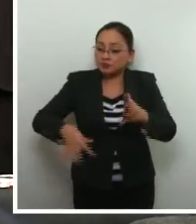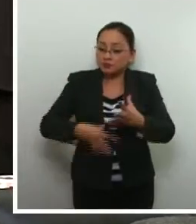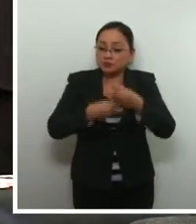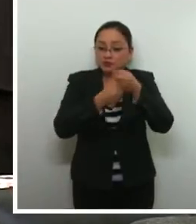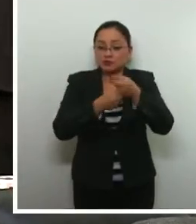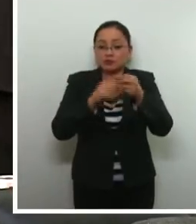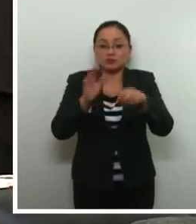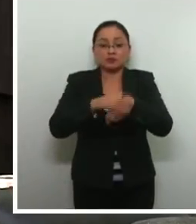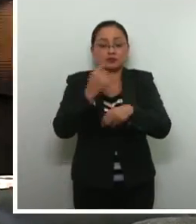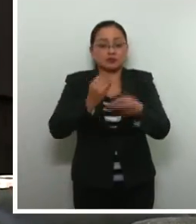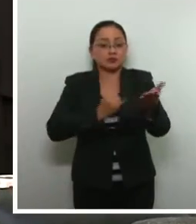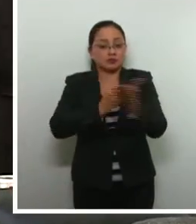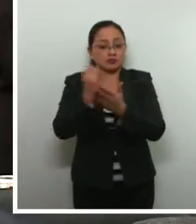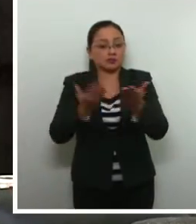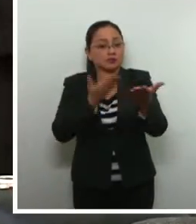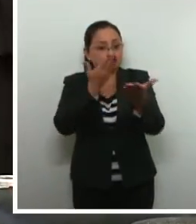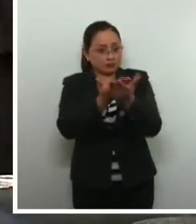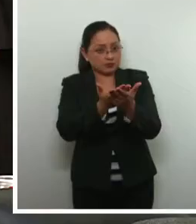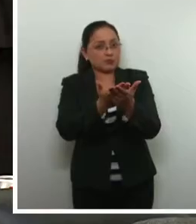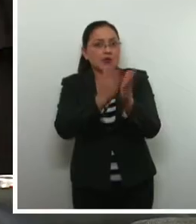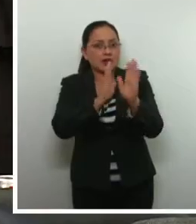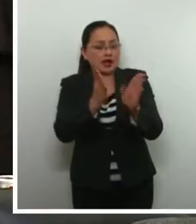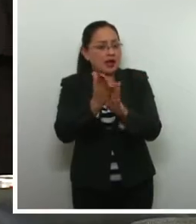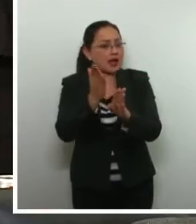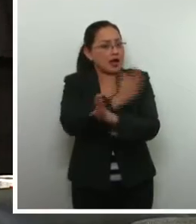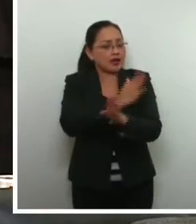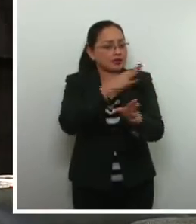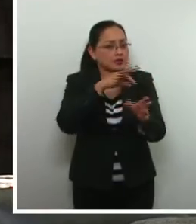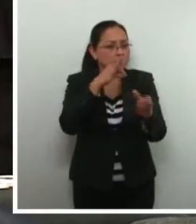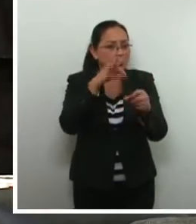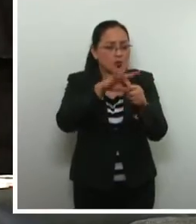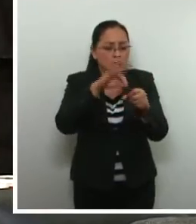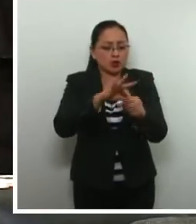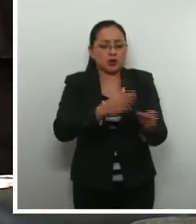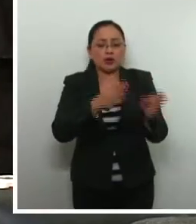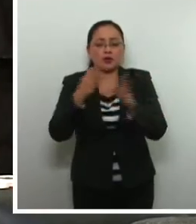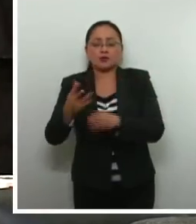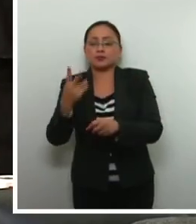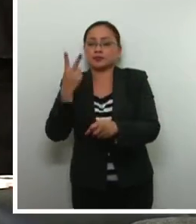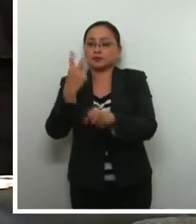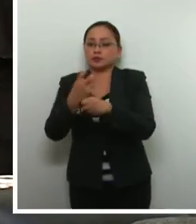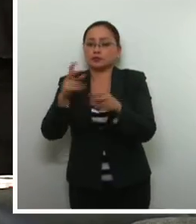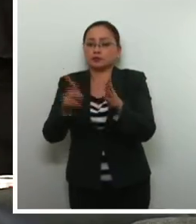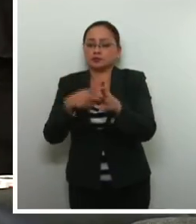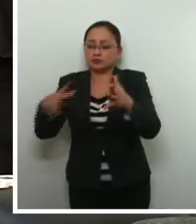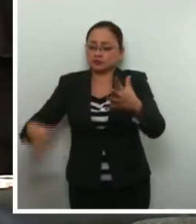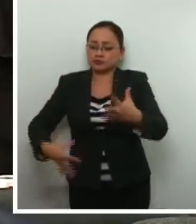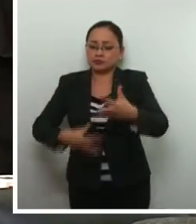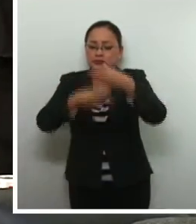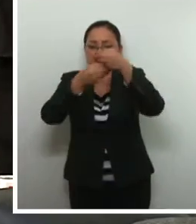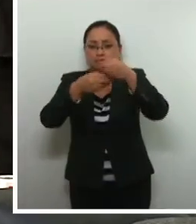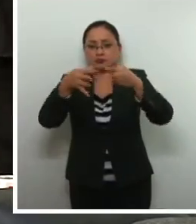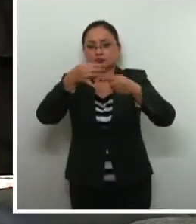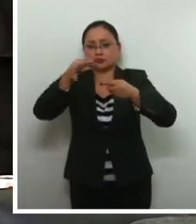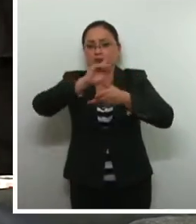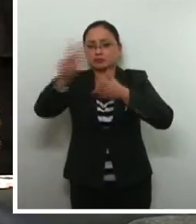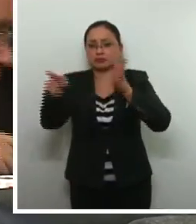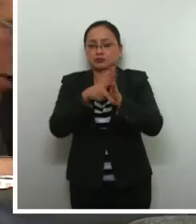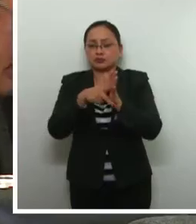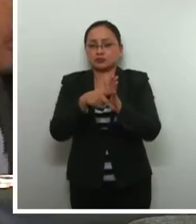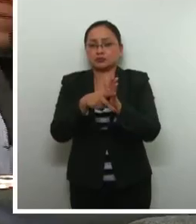estaba radicado. Así es. En el momento en el que usted volvió a leer el conjunto de las reservas